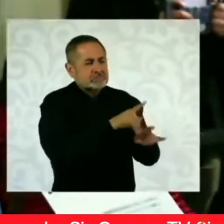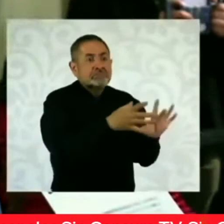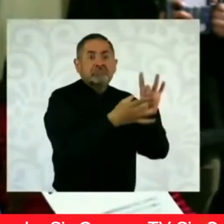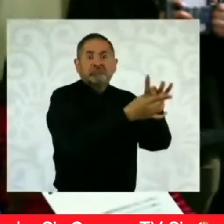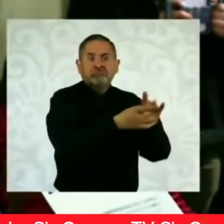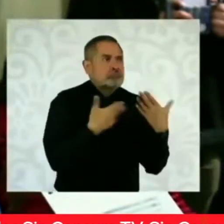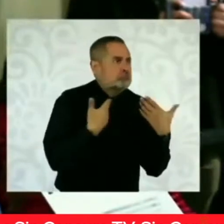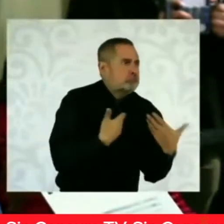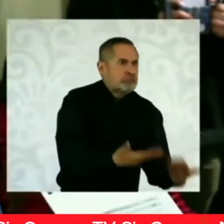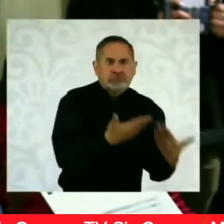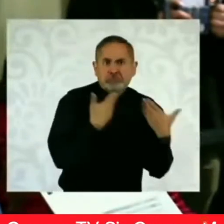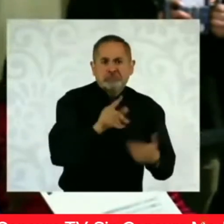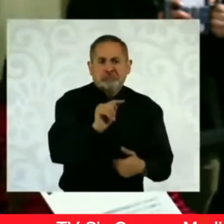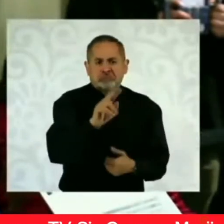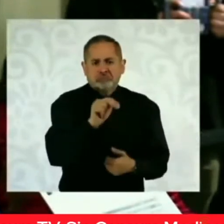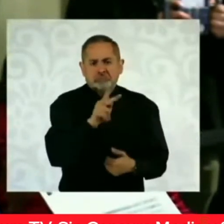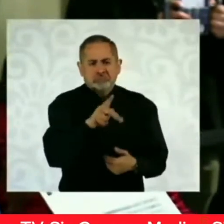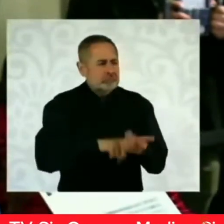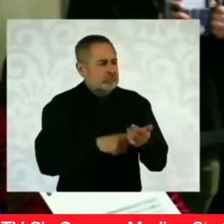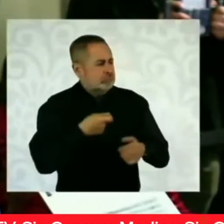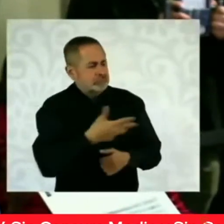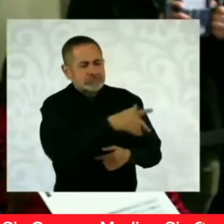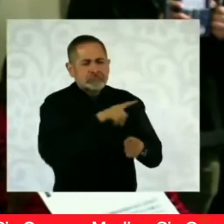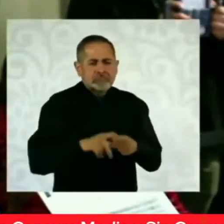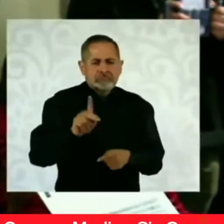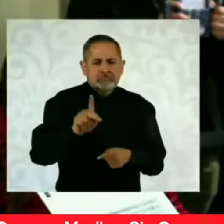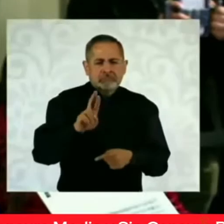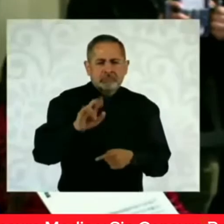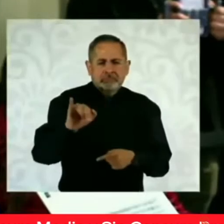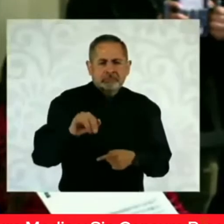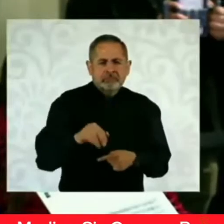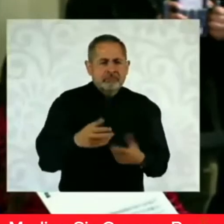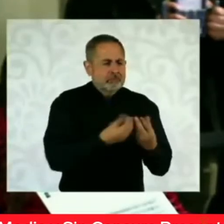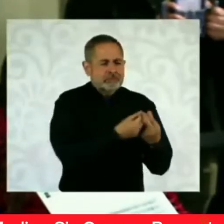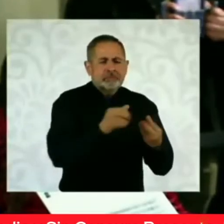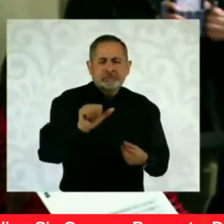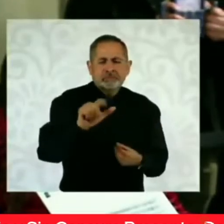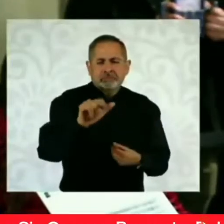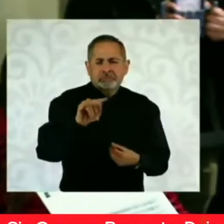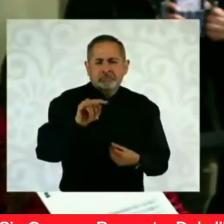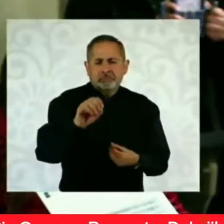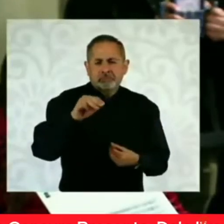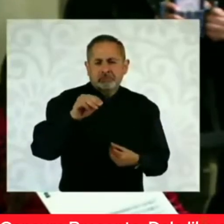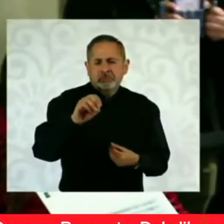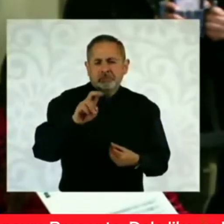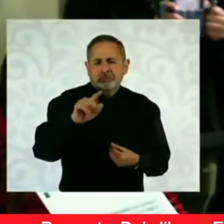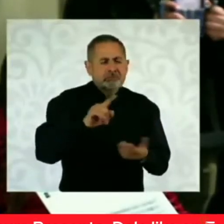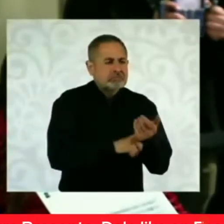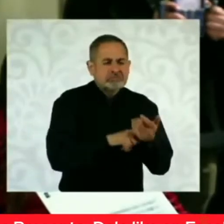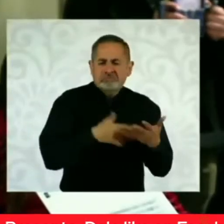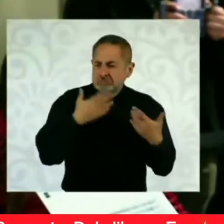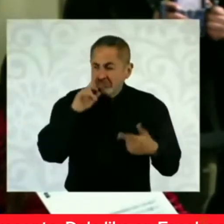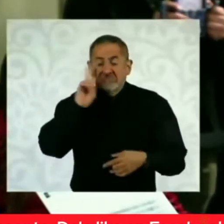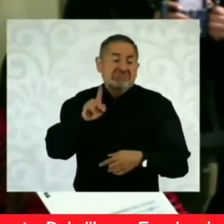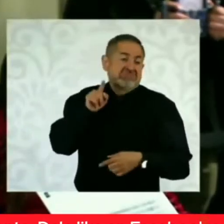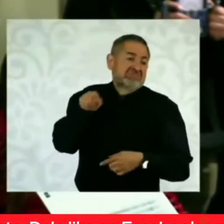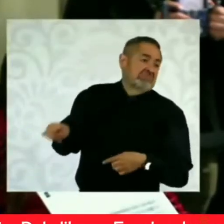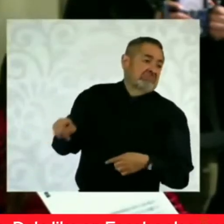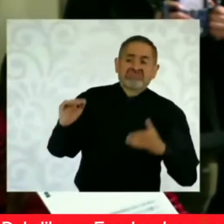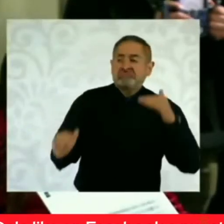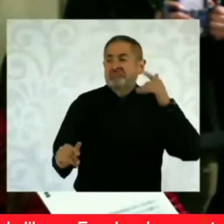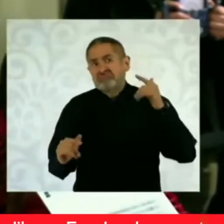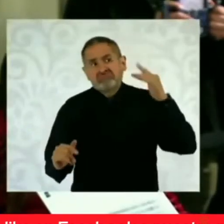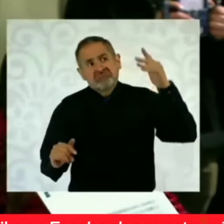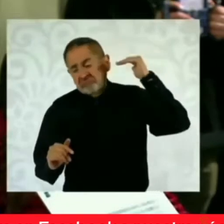Trump? ¿Cómo se le llama a el PRI de Alito Moreno, que dice que hay que ver si su gobierno va a estar a la altura ante